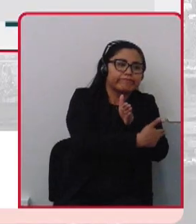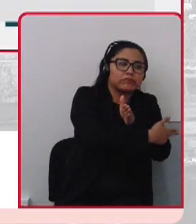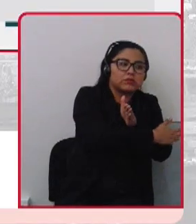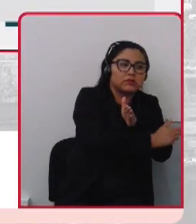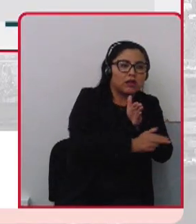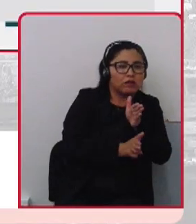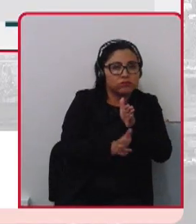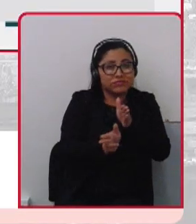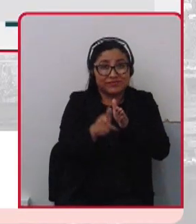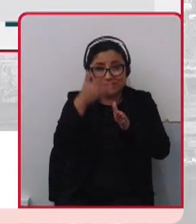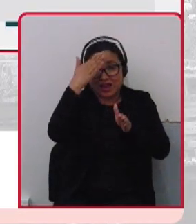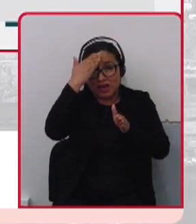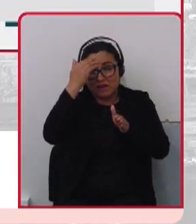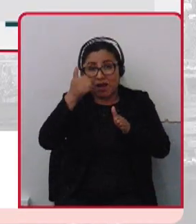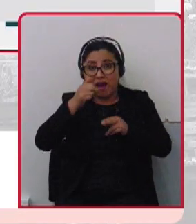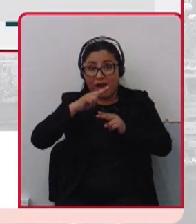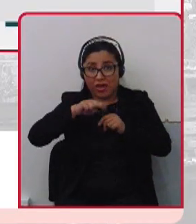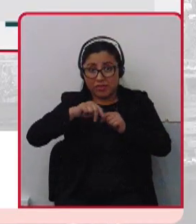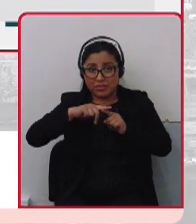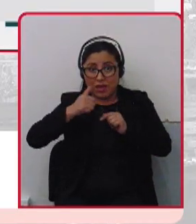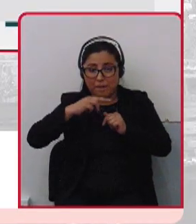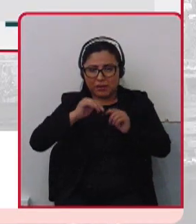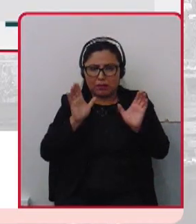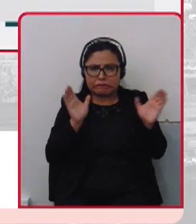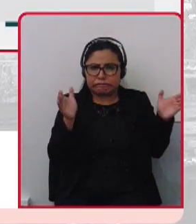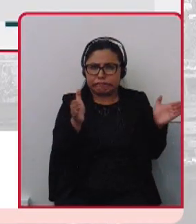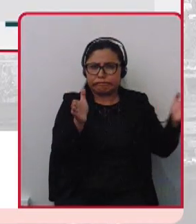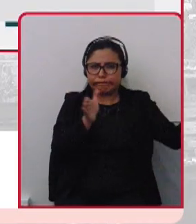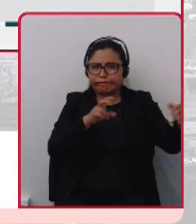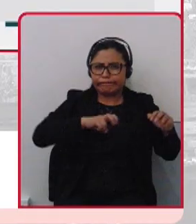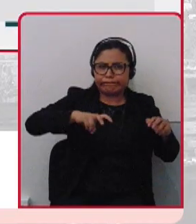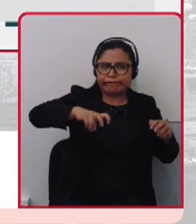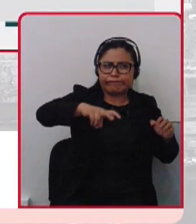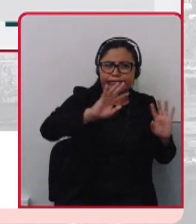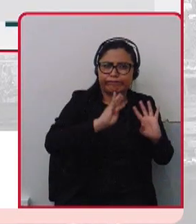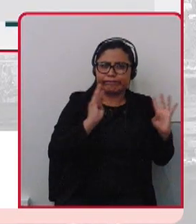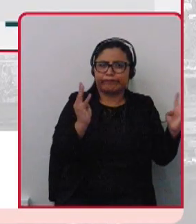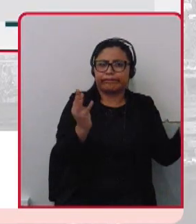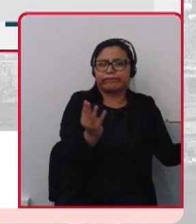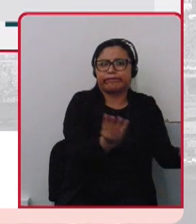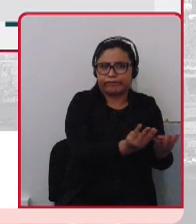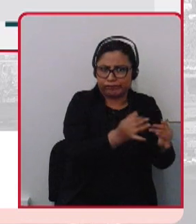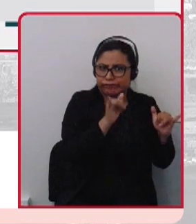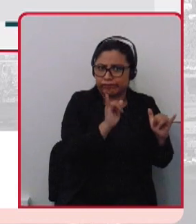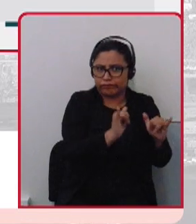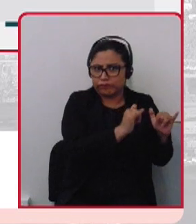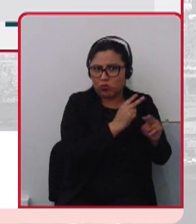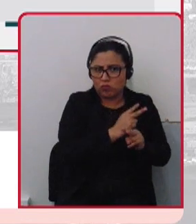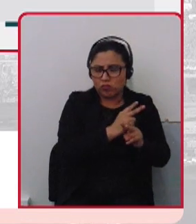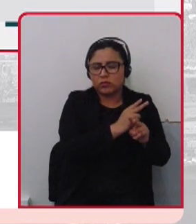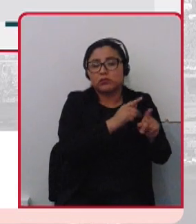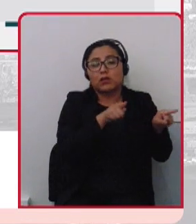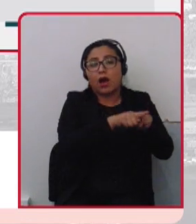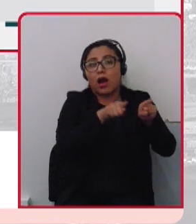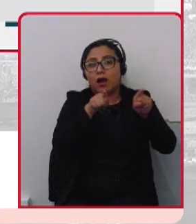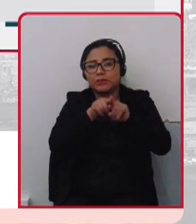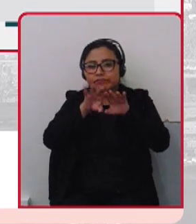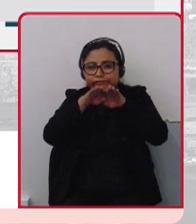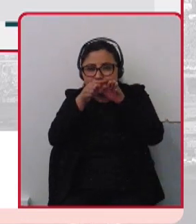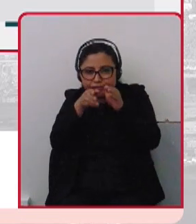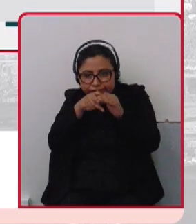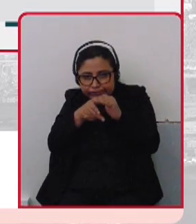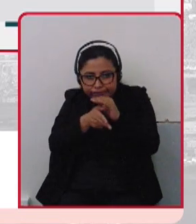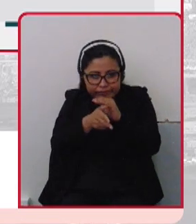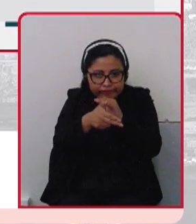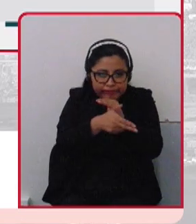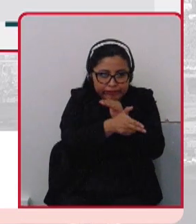Todos saben que Antamina es una operación bien restringida en área, o también como alternativas de exploración, desde los túneles con mínima interacción